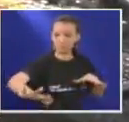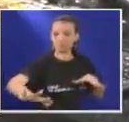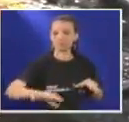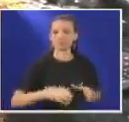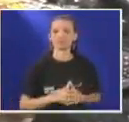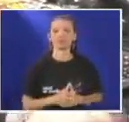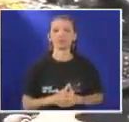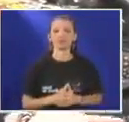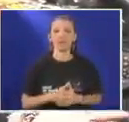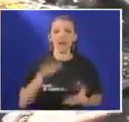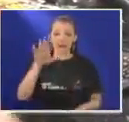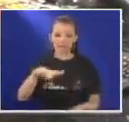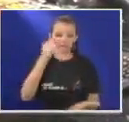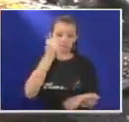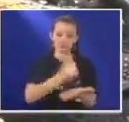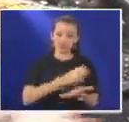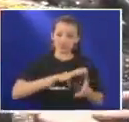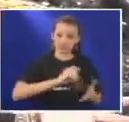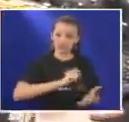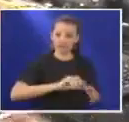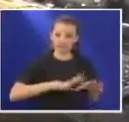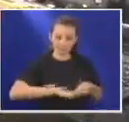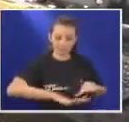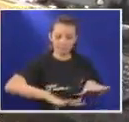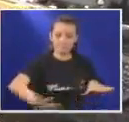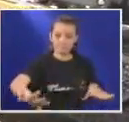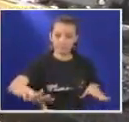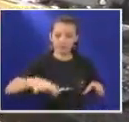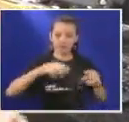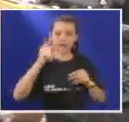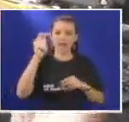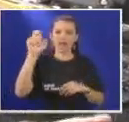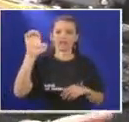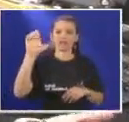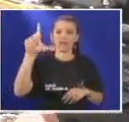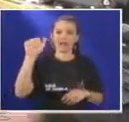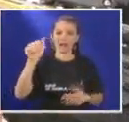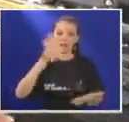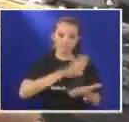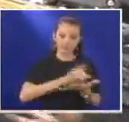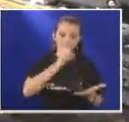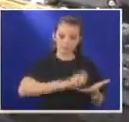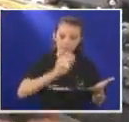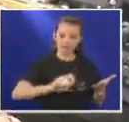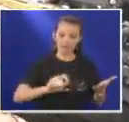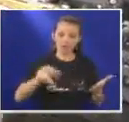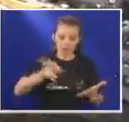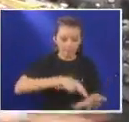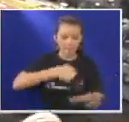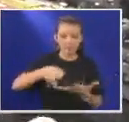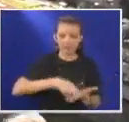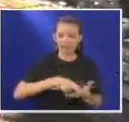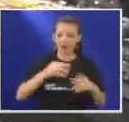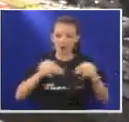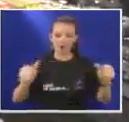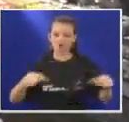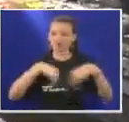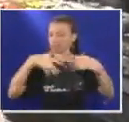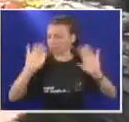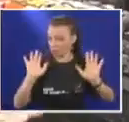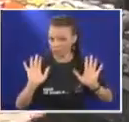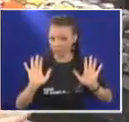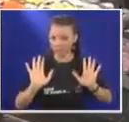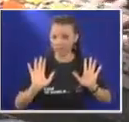va a plasmar en telas, en papeles, con pintadedos, marcadores, plastilina, lo que sea, cualquier